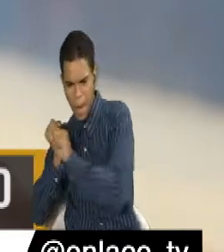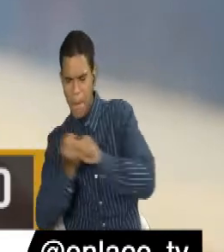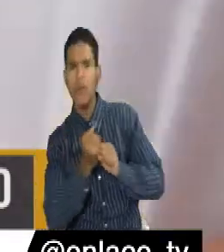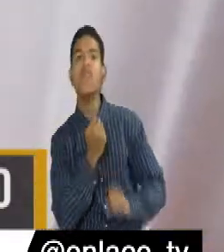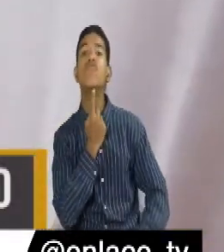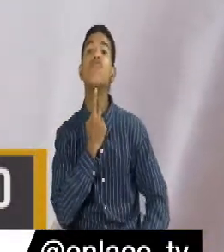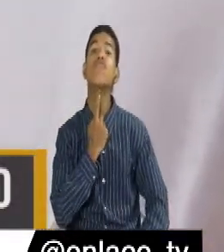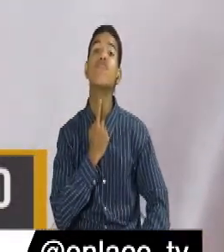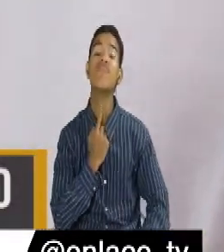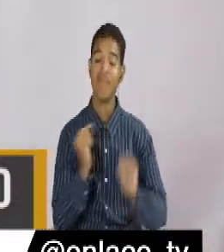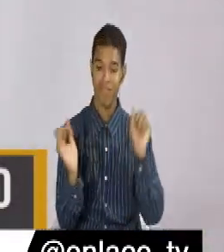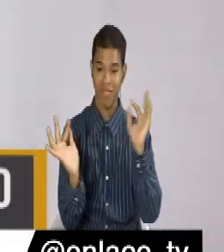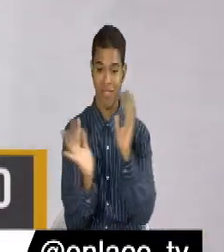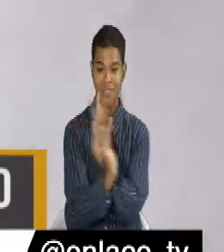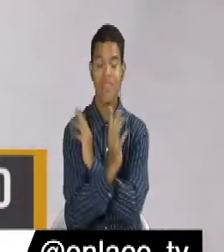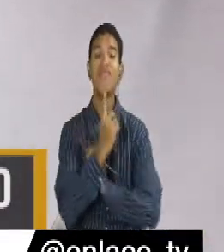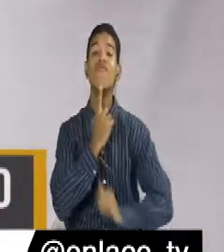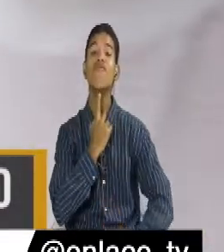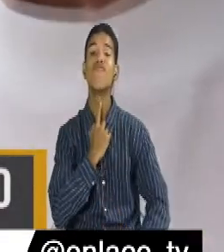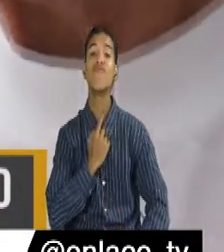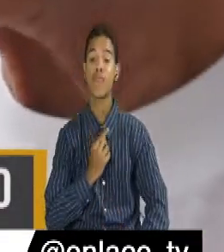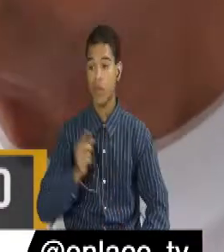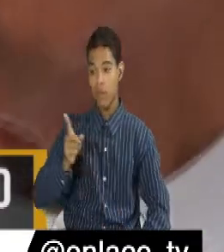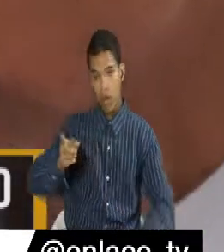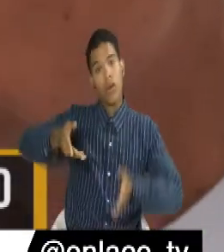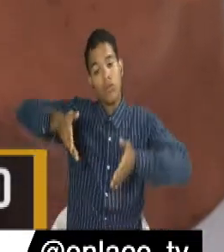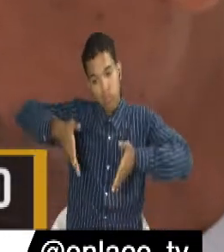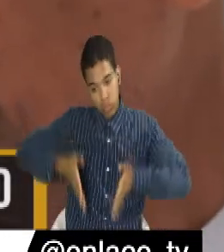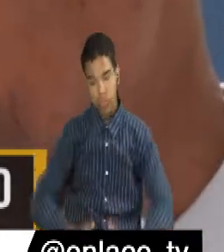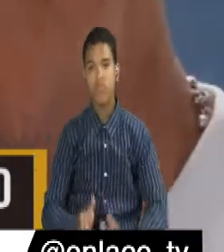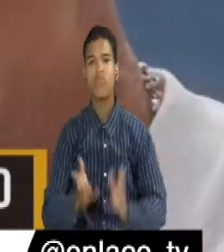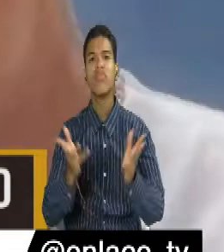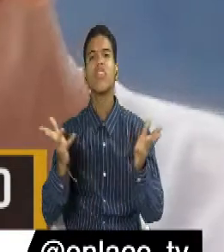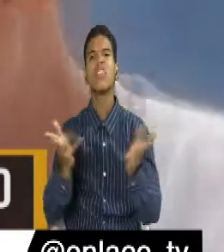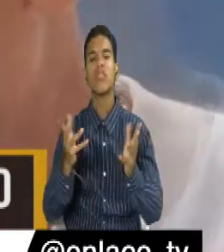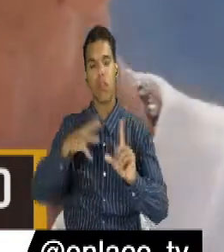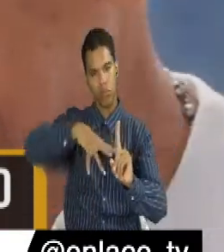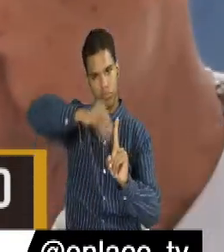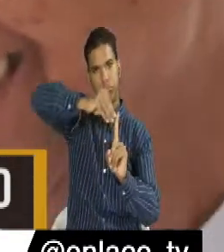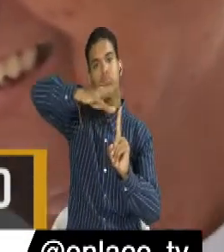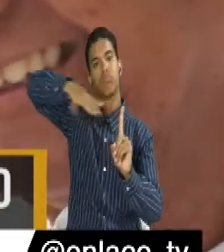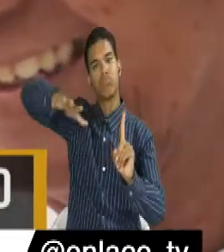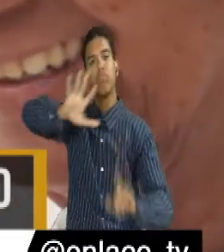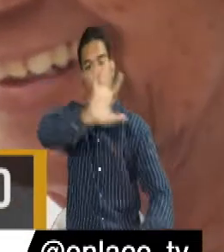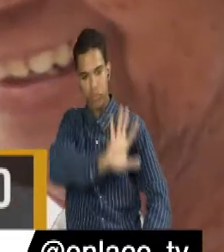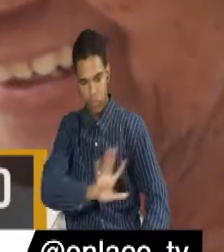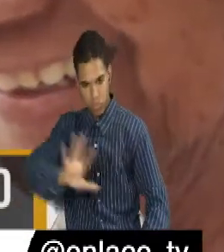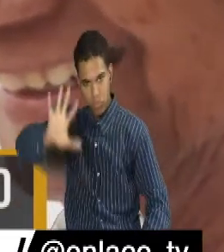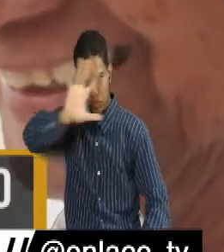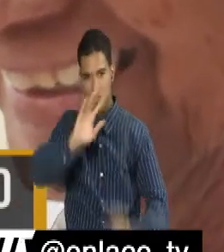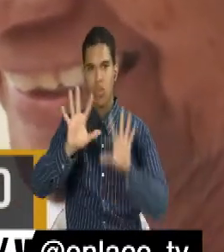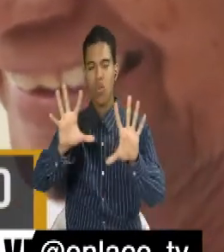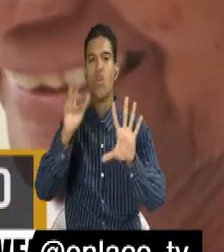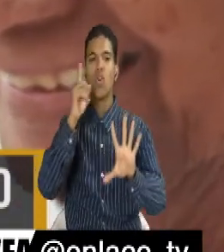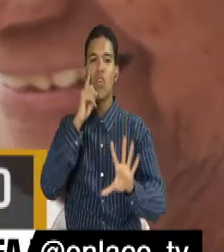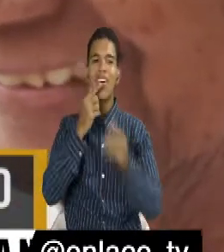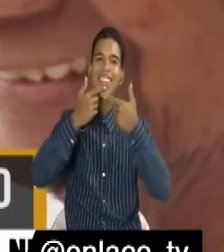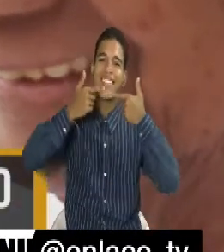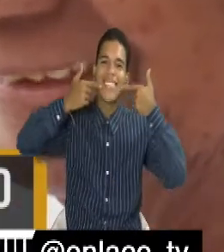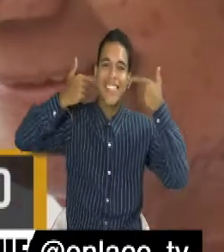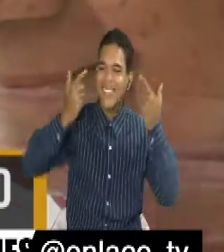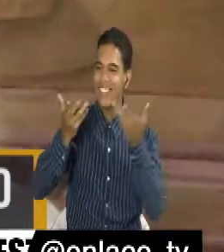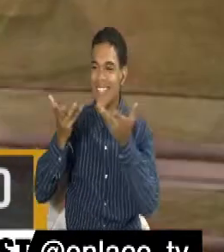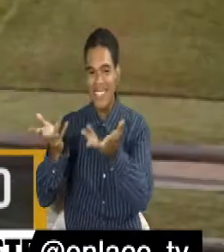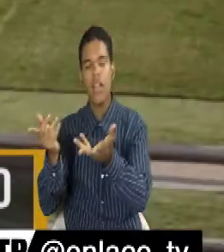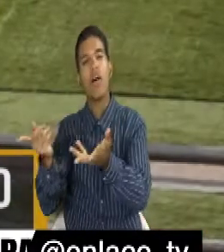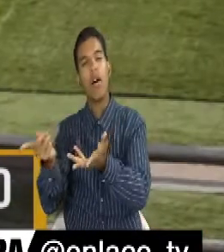del estadio. Ese barranqueño de corazón, nacido en el departamento del Magdalena, en medio de sonrisas, expresa la alegría que